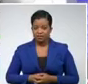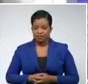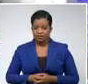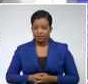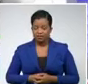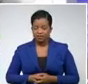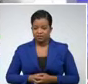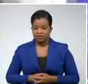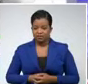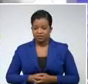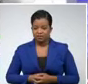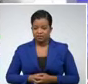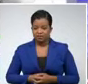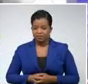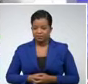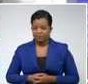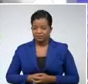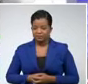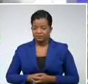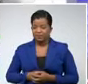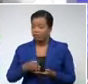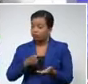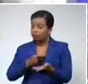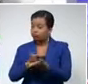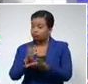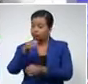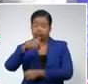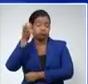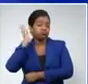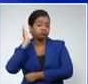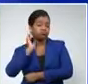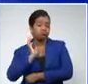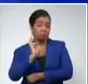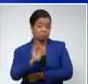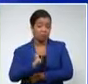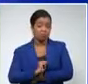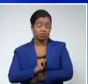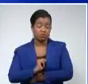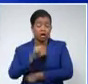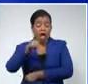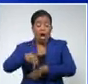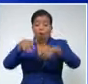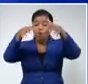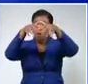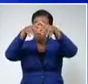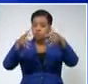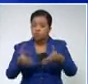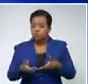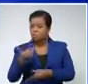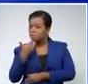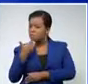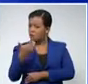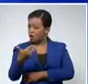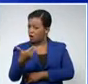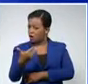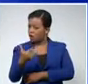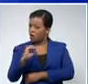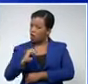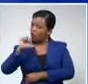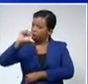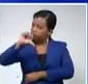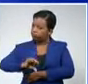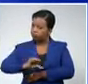Continuamos en esta emisión de conferencia de prensa. Doctor, se impone hablar de la situación del mundo. ¿Mejoran los indicadores?